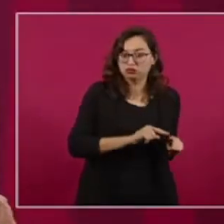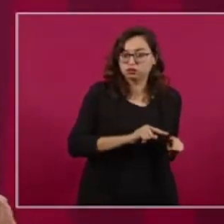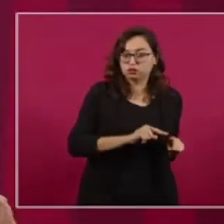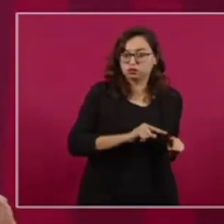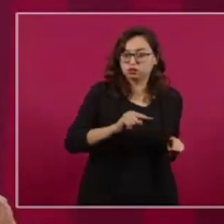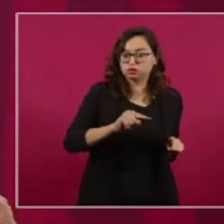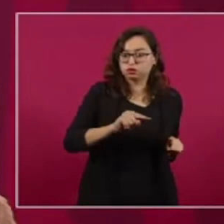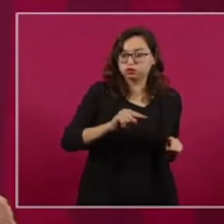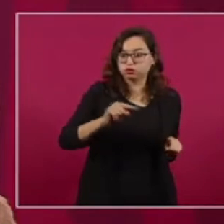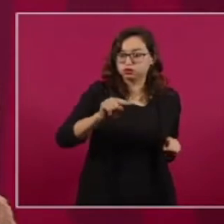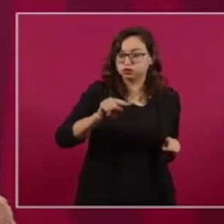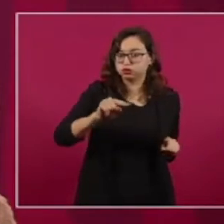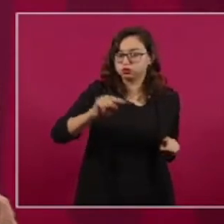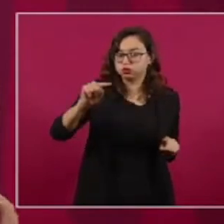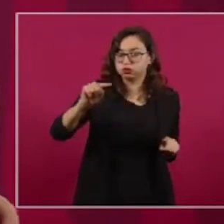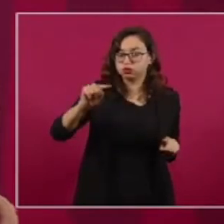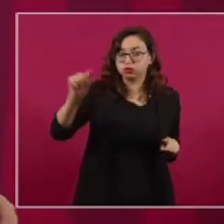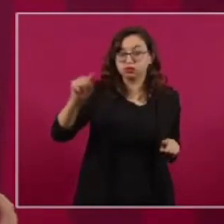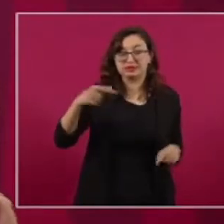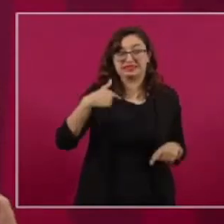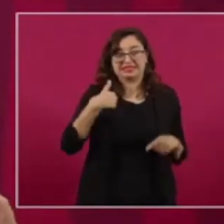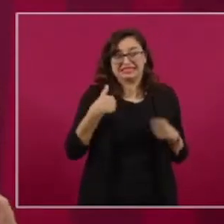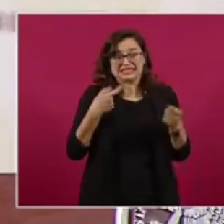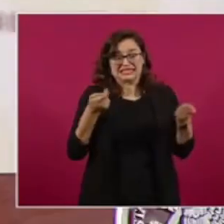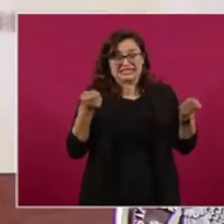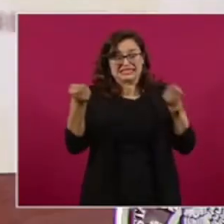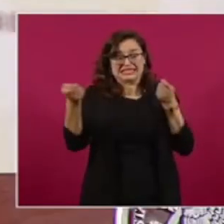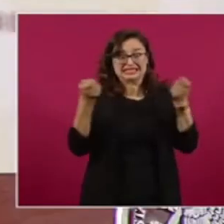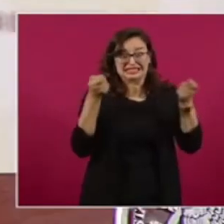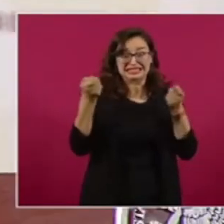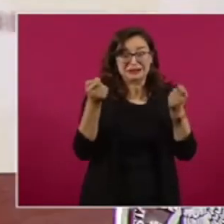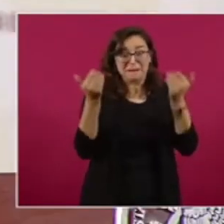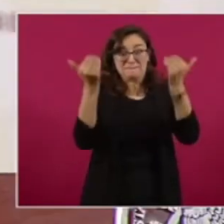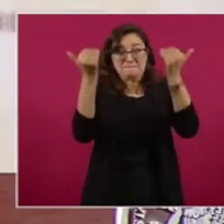la tendencia, lo que he planteado aquí,